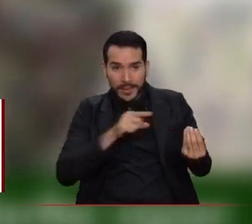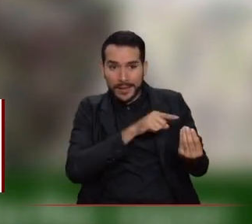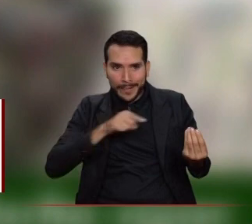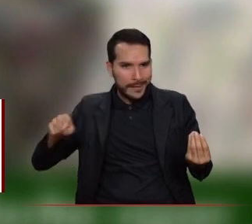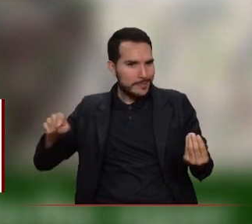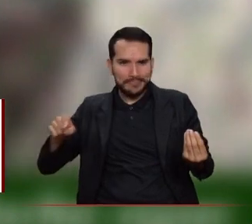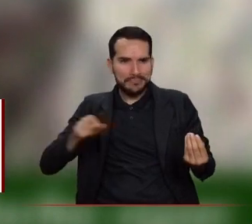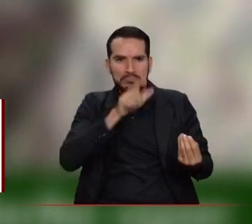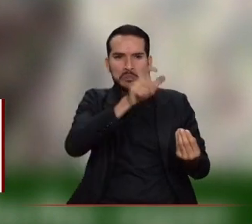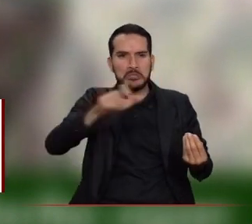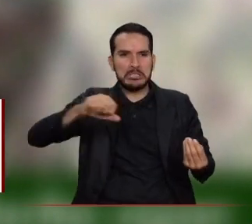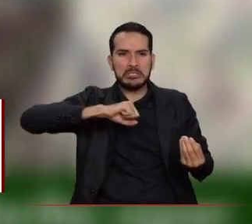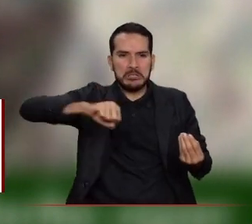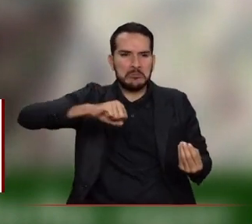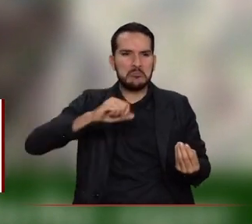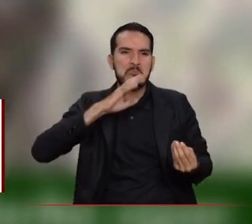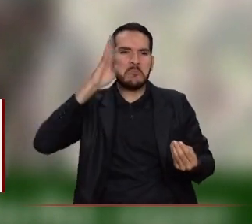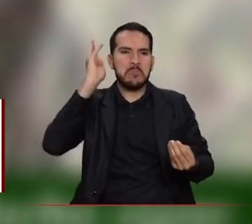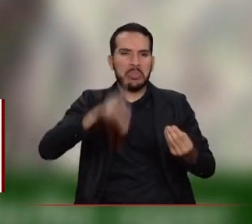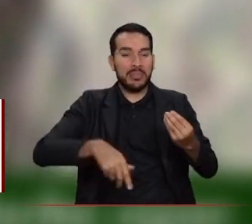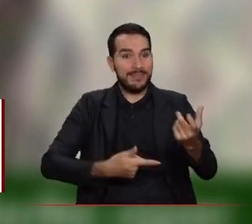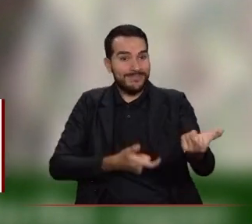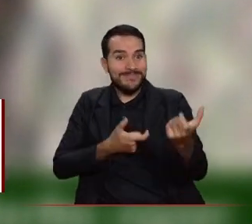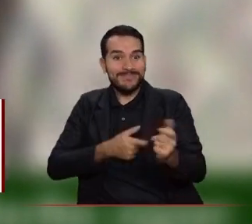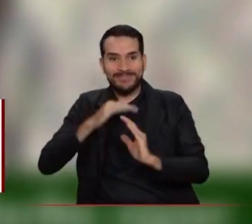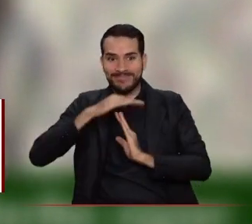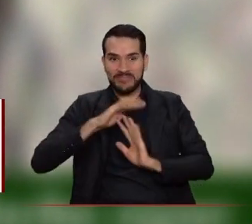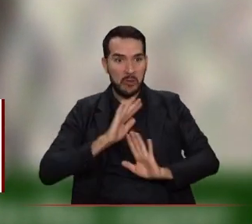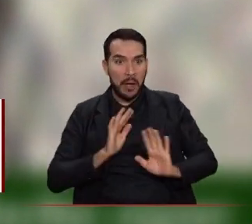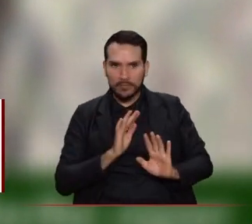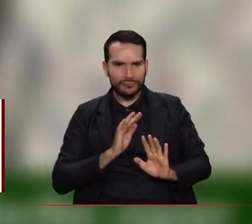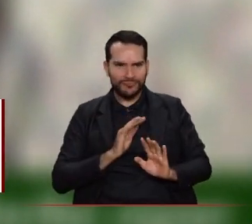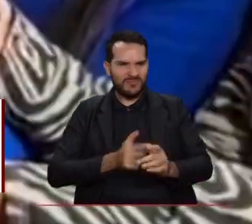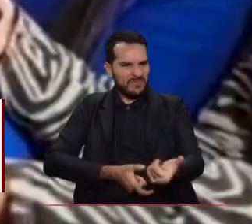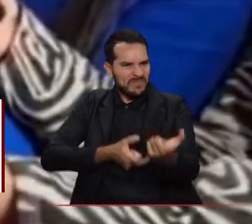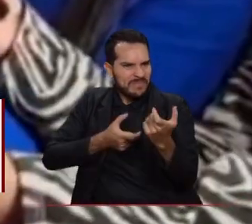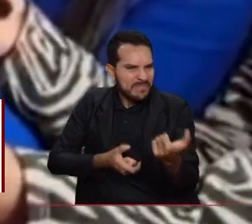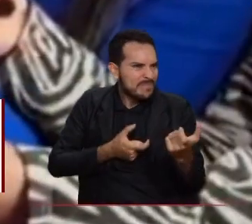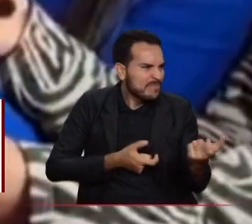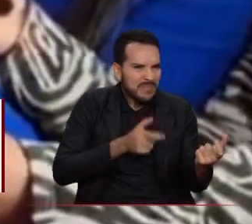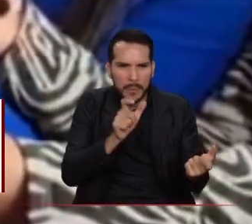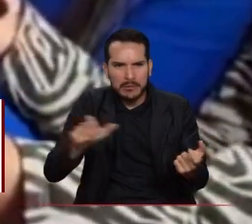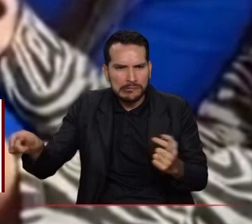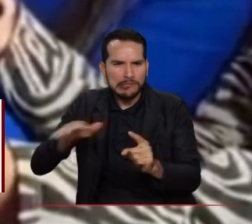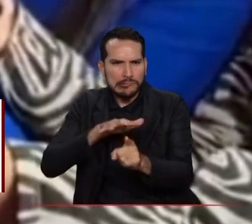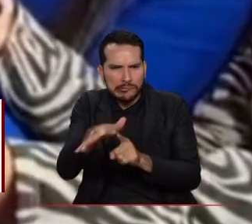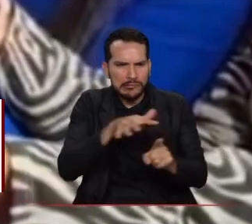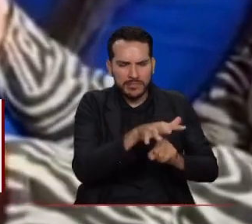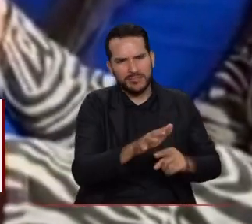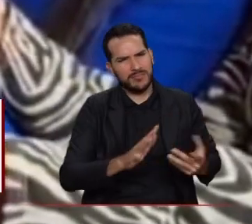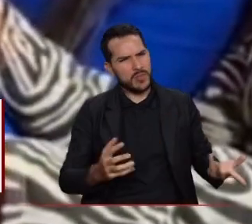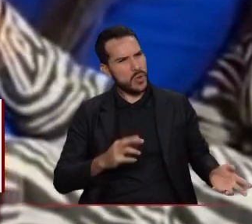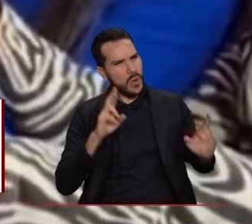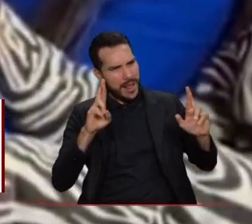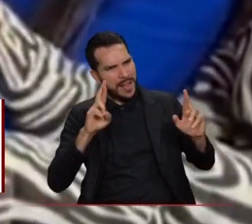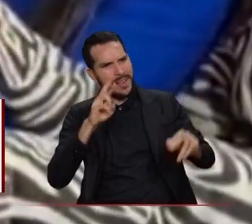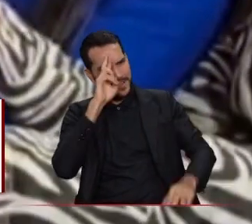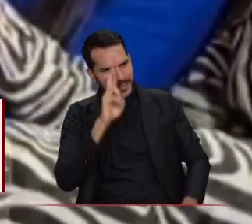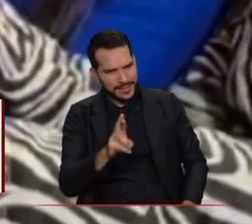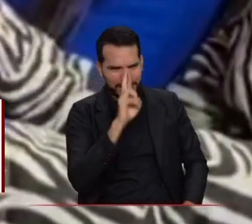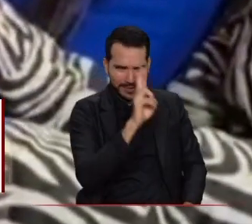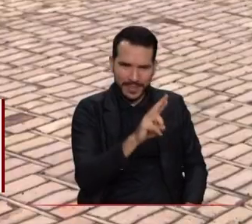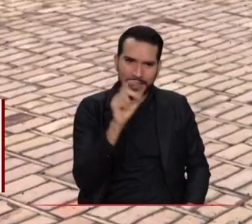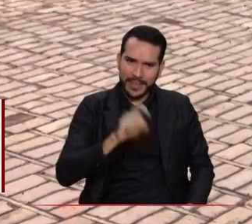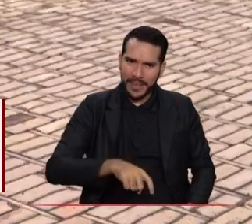venido irrespetando el cese al fuego y respetando a la población. Es una reorganización interna de ellos a la cual tienen todo el derecho de